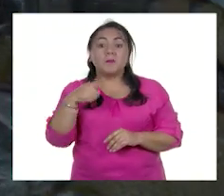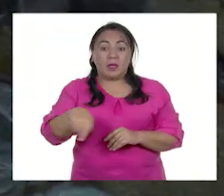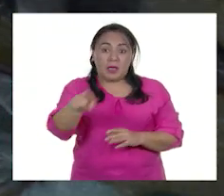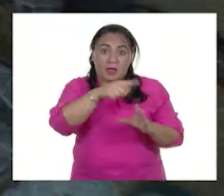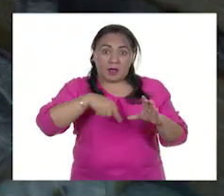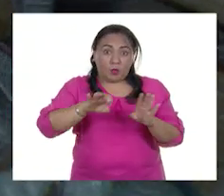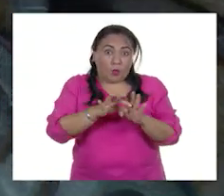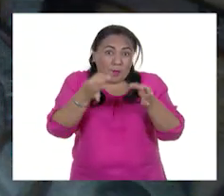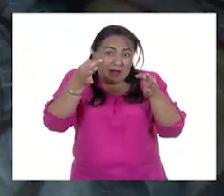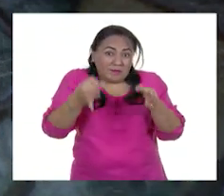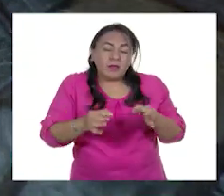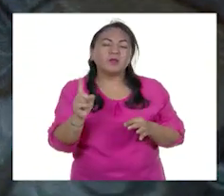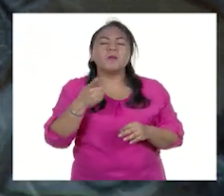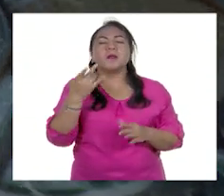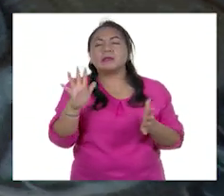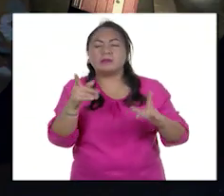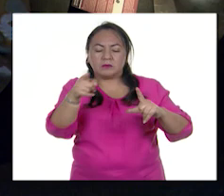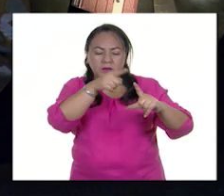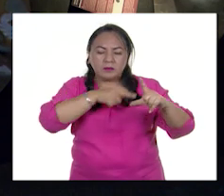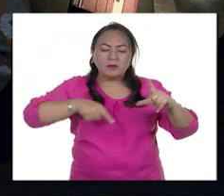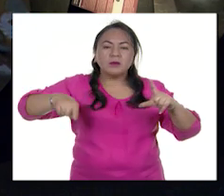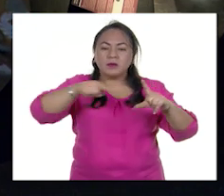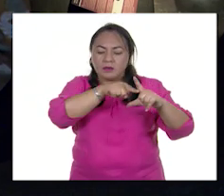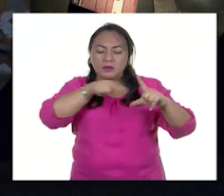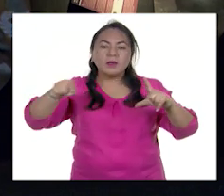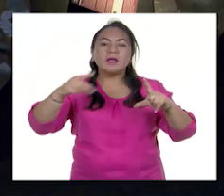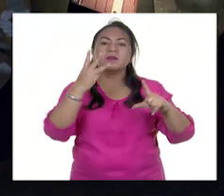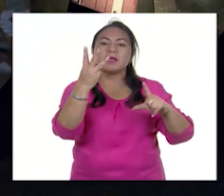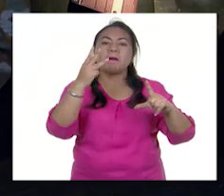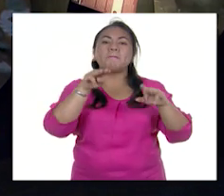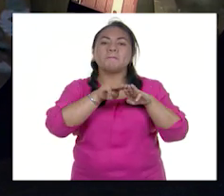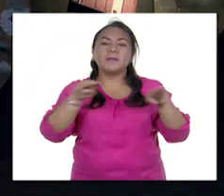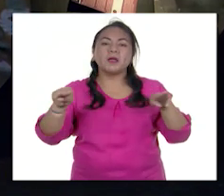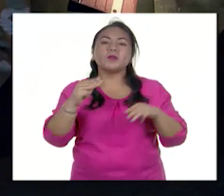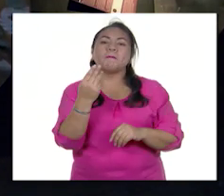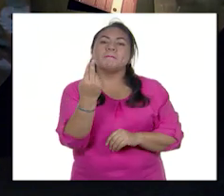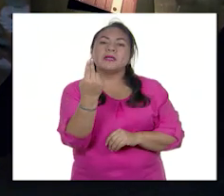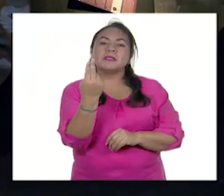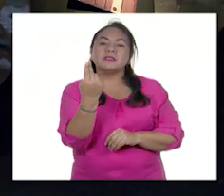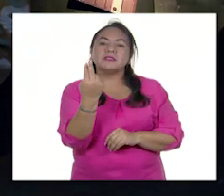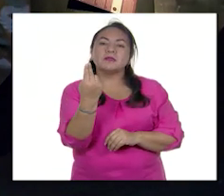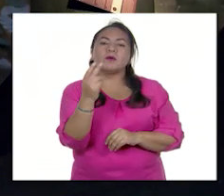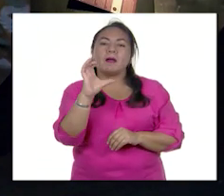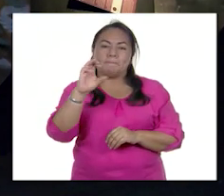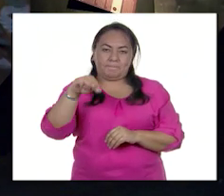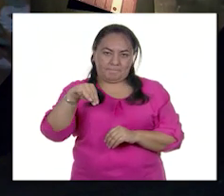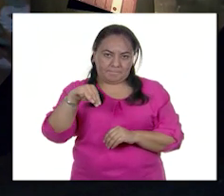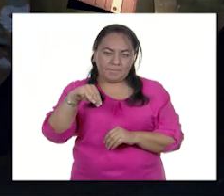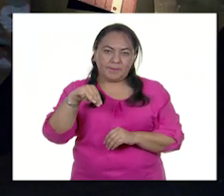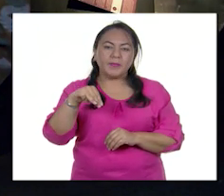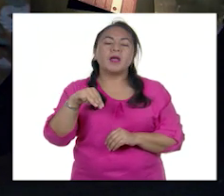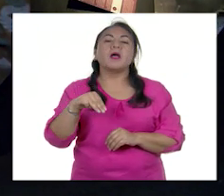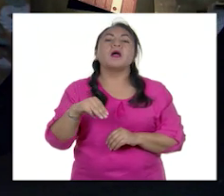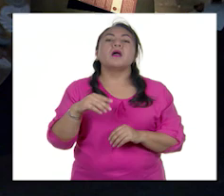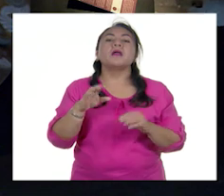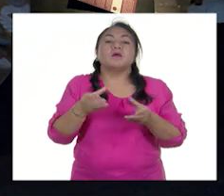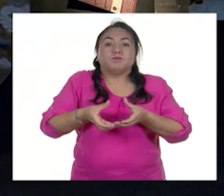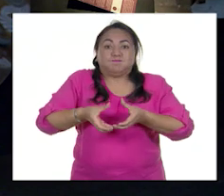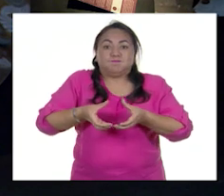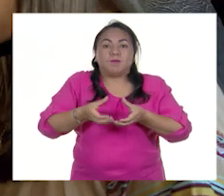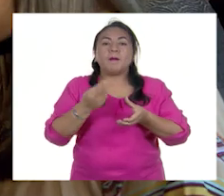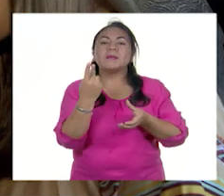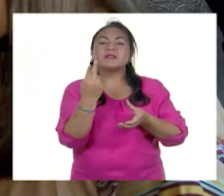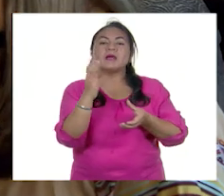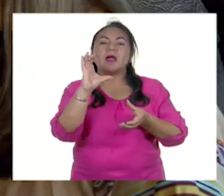perfecto, tiene un diámetro promedio de 3 metros con 25 centímetros y un espesor de 25 a 30 centímetros. ¿Y